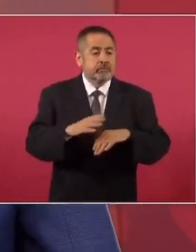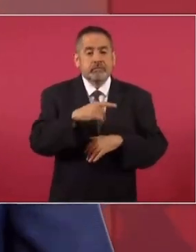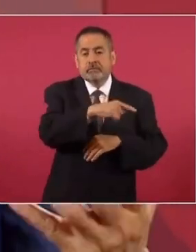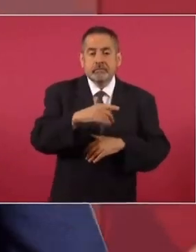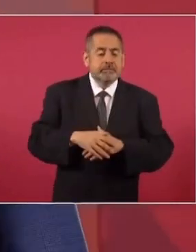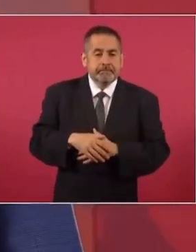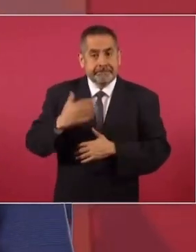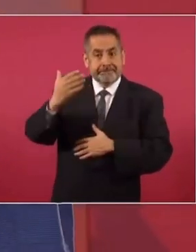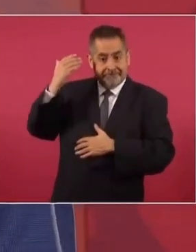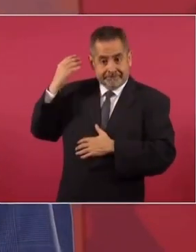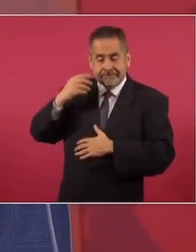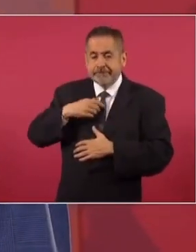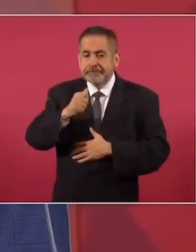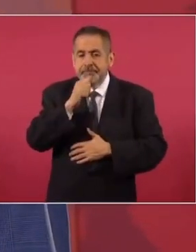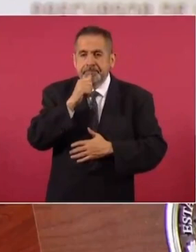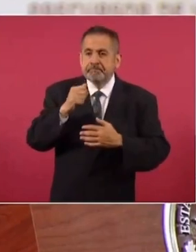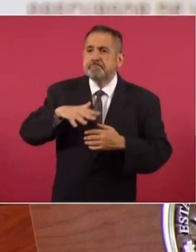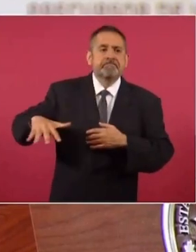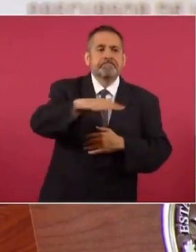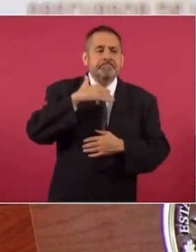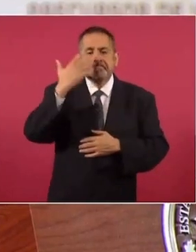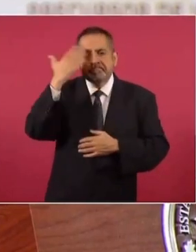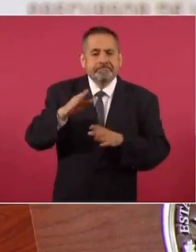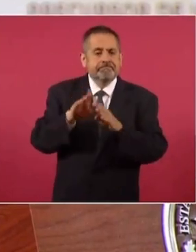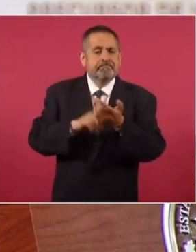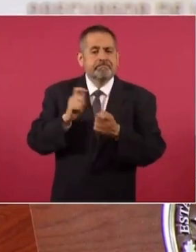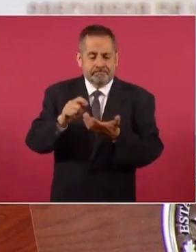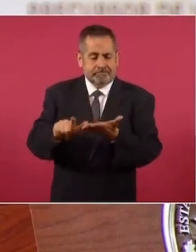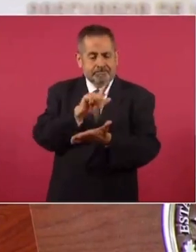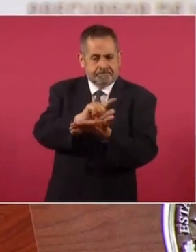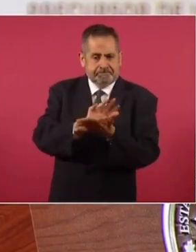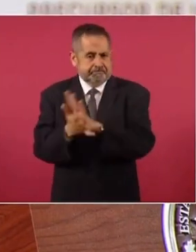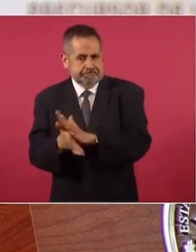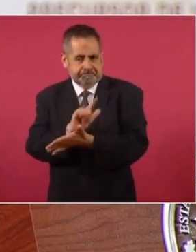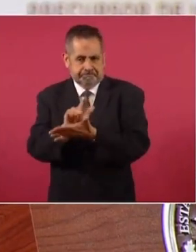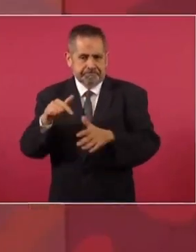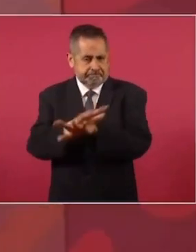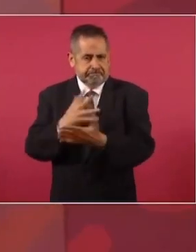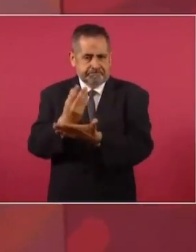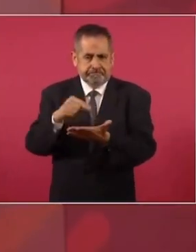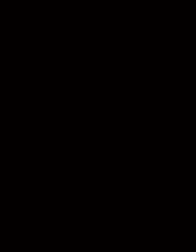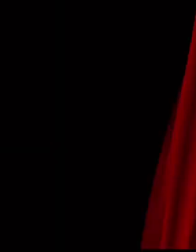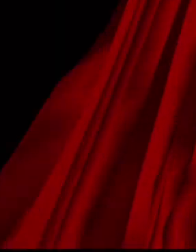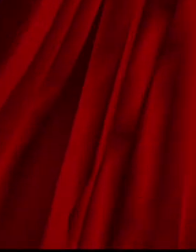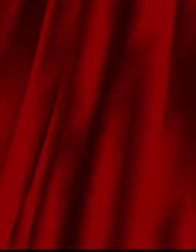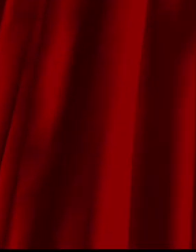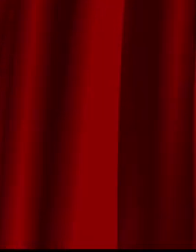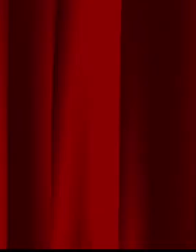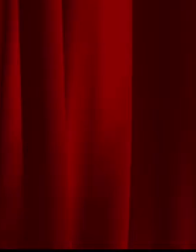en debate todavía el tema de la reforma electoral.